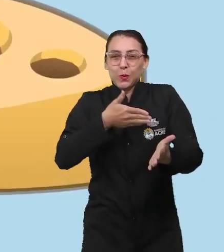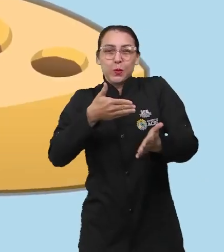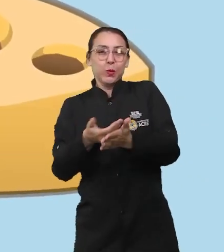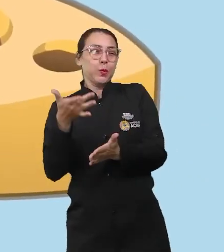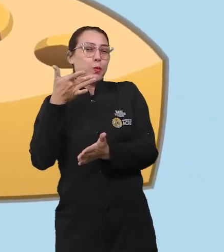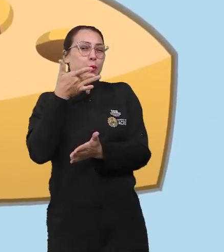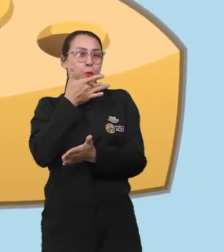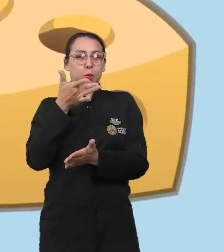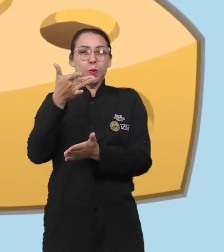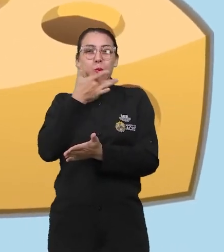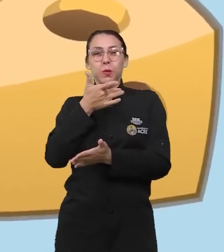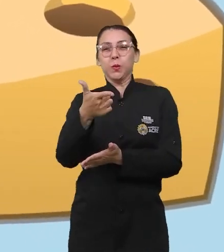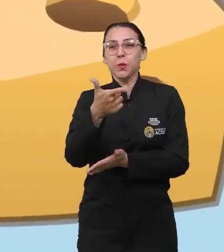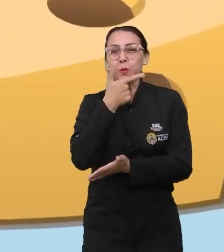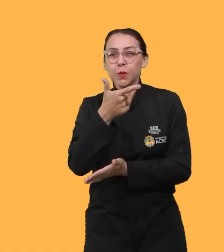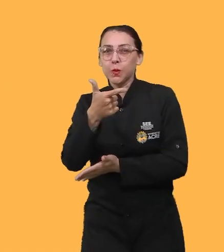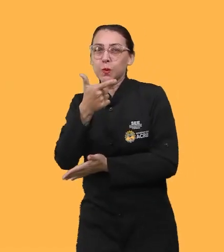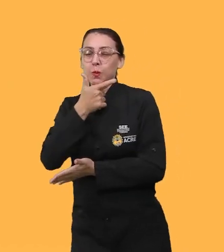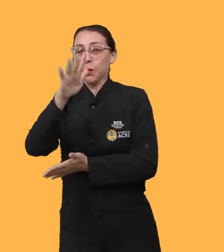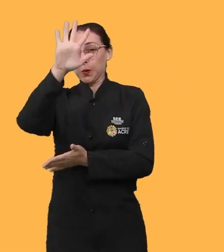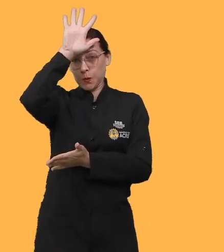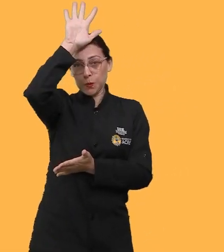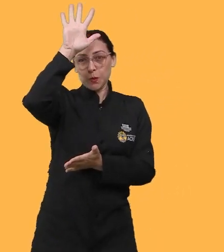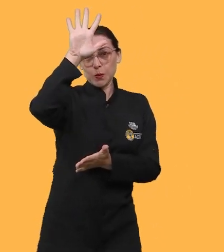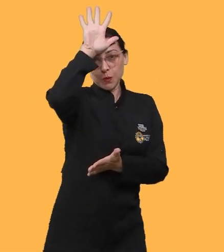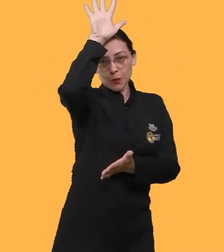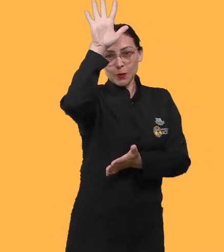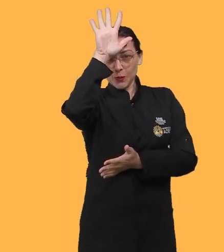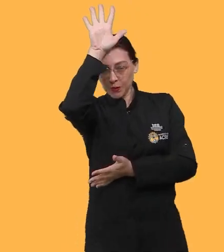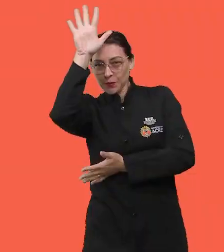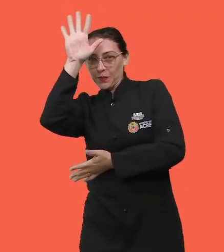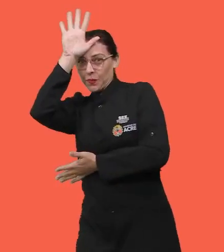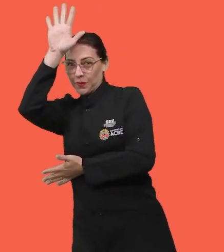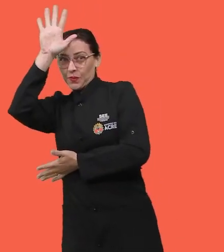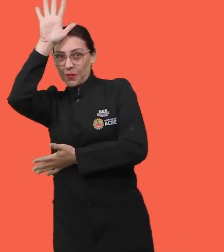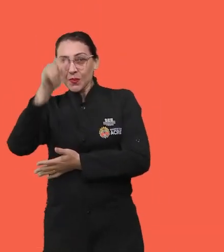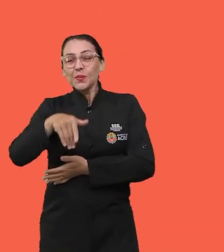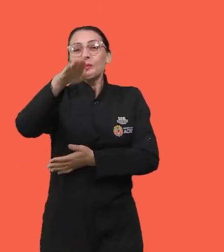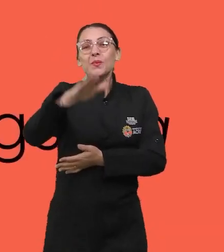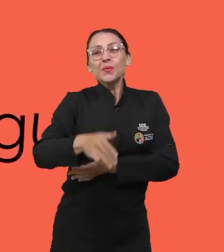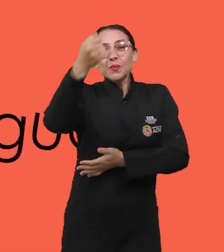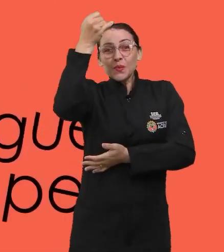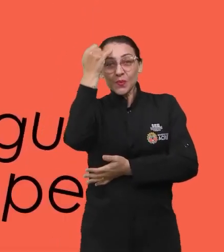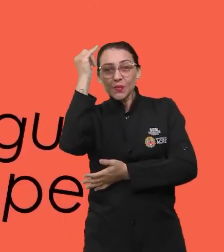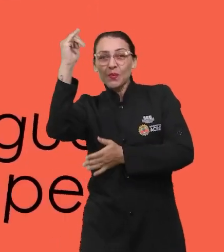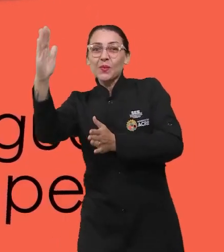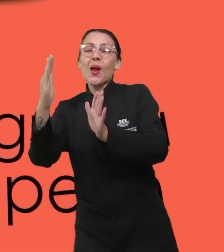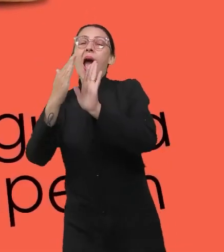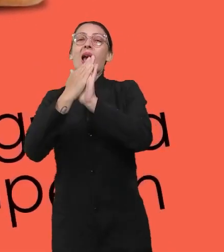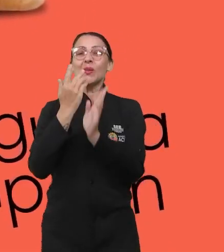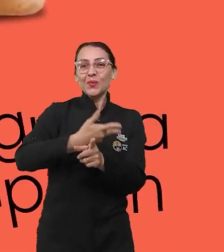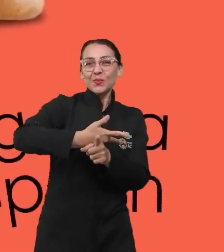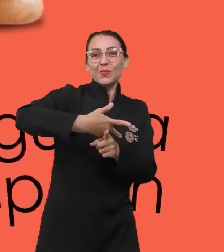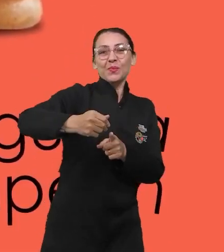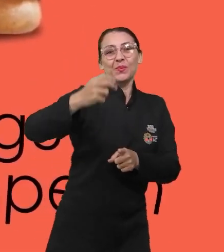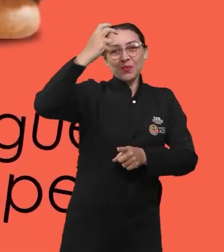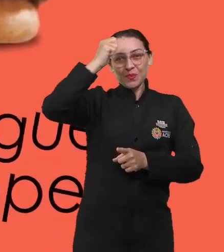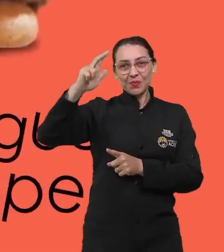mayonesa, con mucho queso y mucho jamón. El que inventó la hamburguesa es